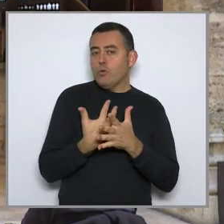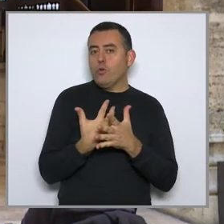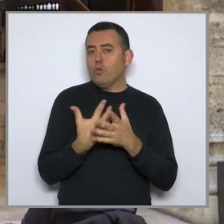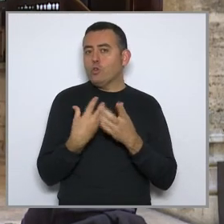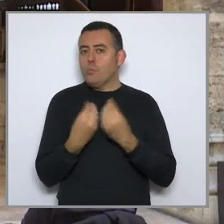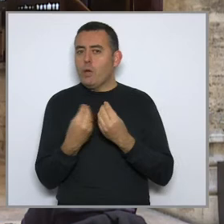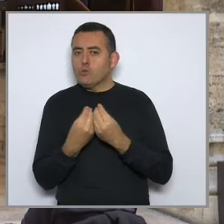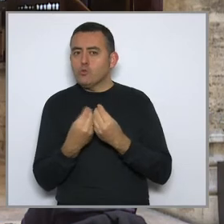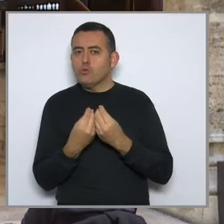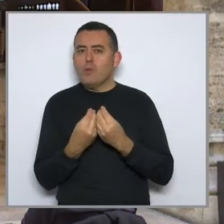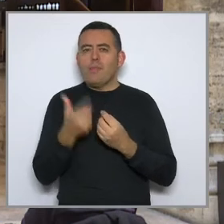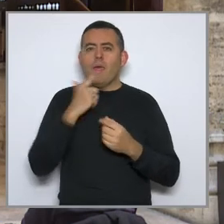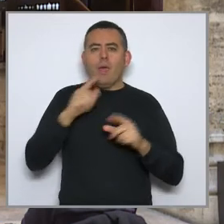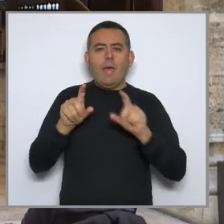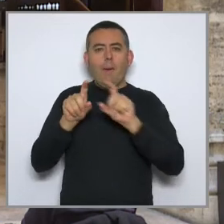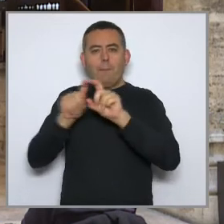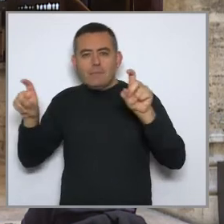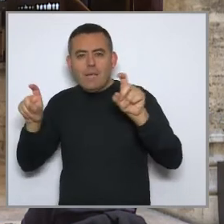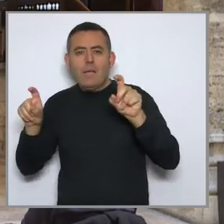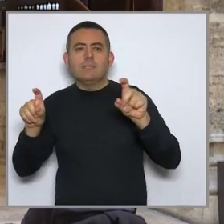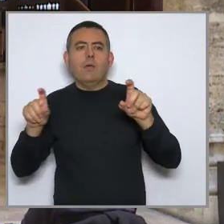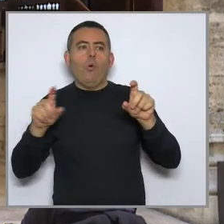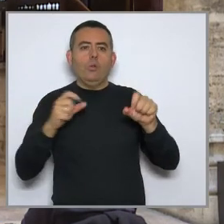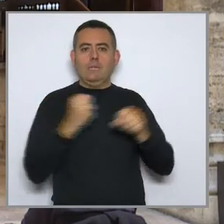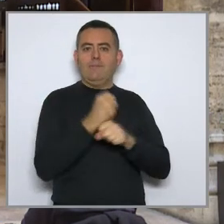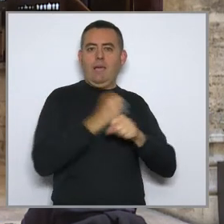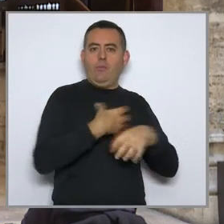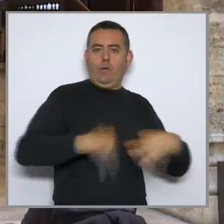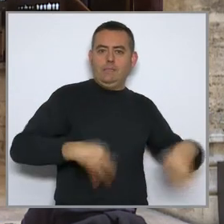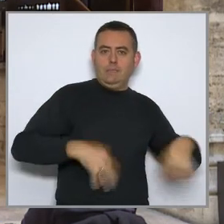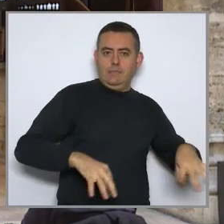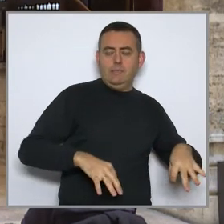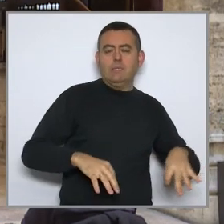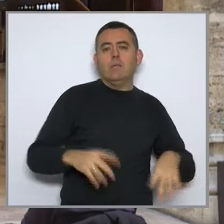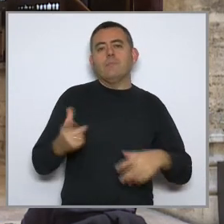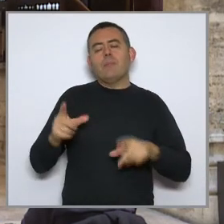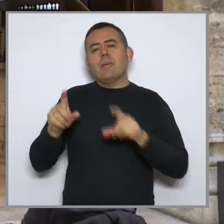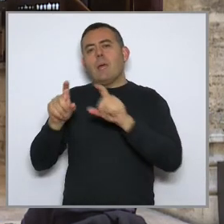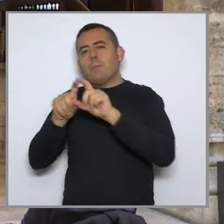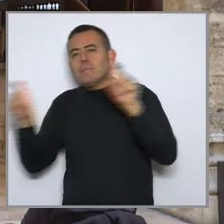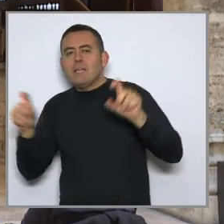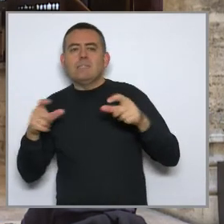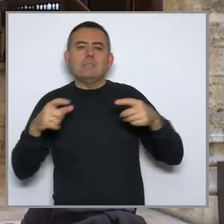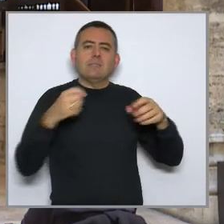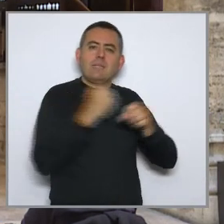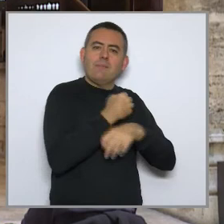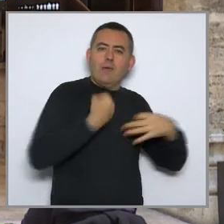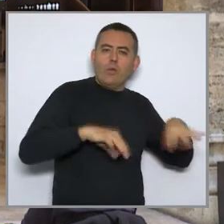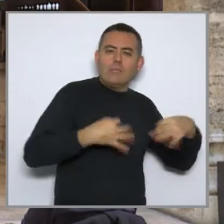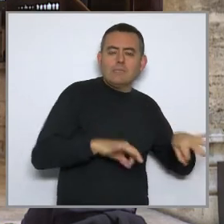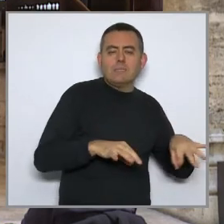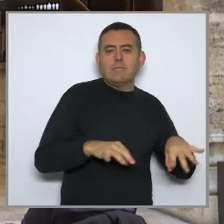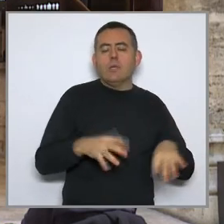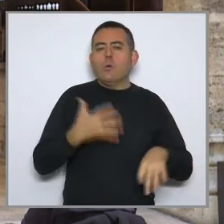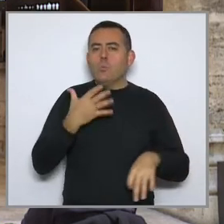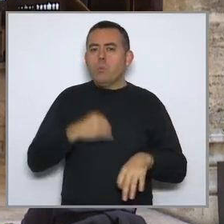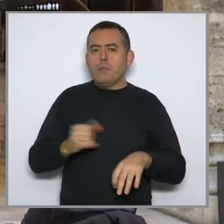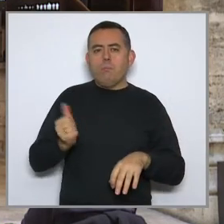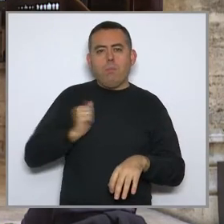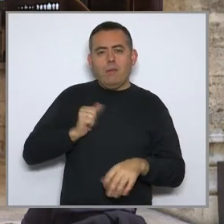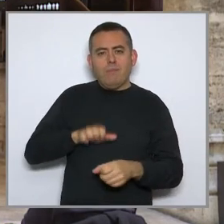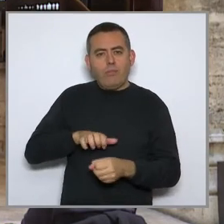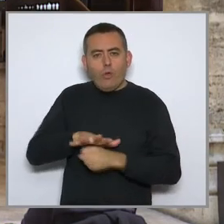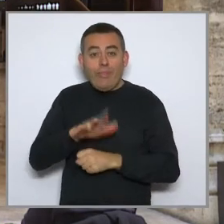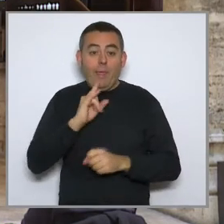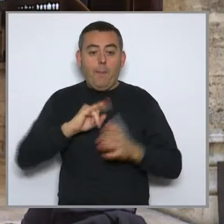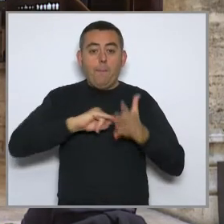varios datos sobre empresas y sobre trabajadores. ¿Cuántas empresas y cuántos trabajadores se pueden ver beneficiados por este plan de choque? Es